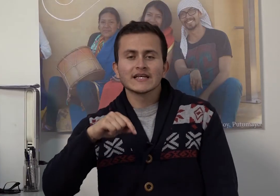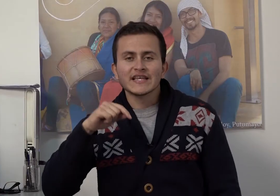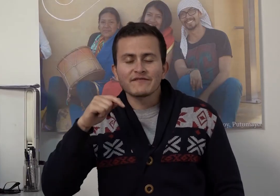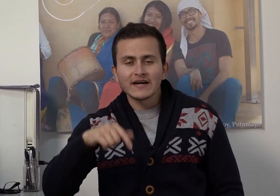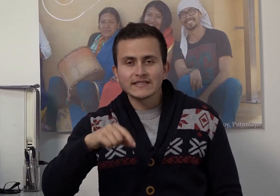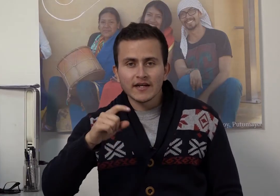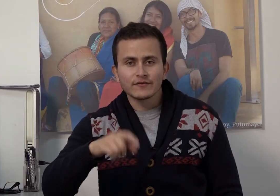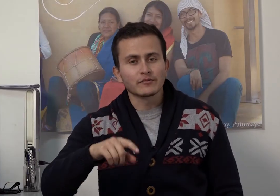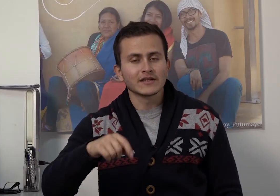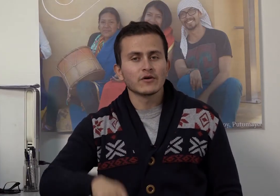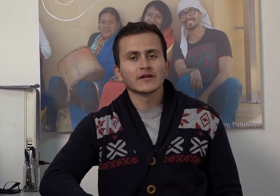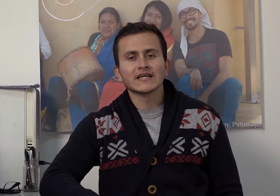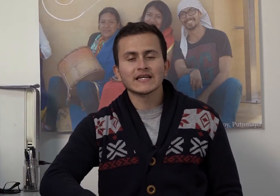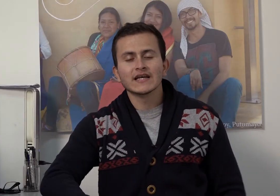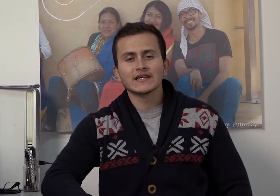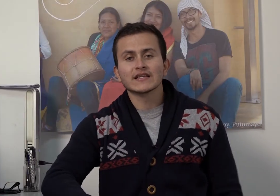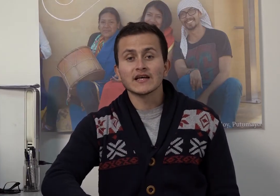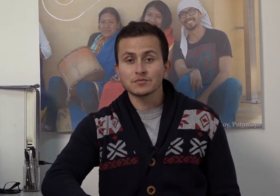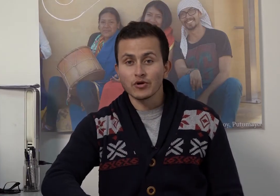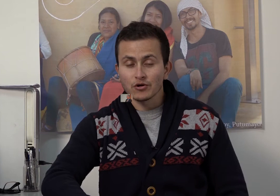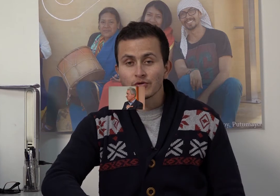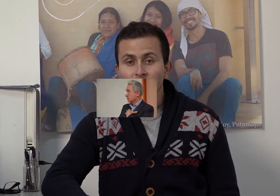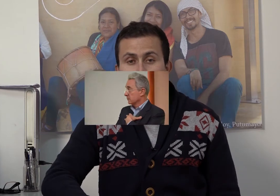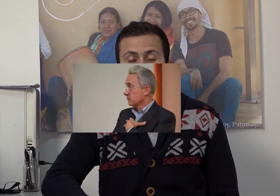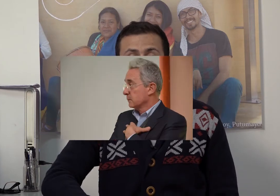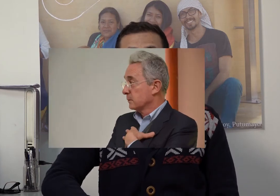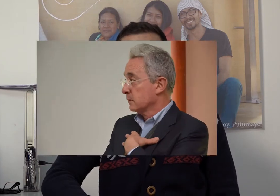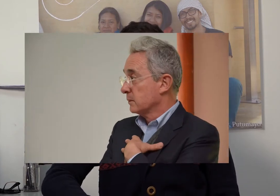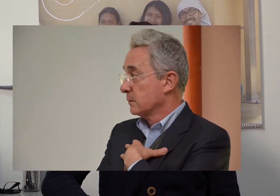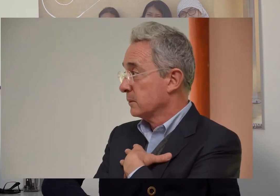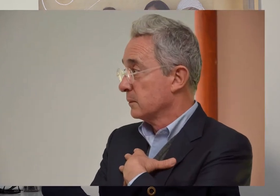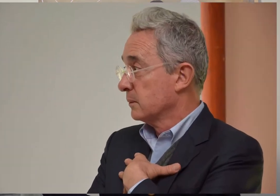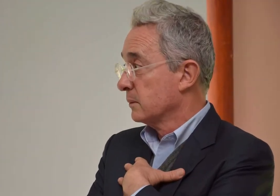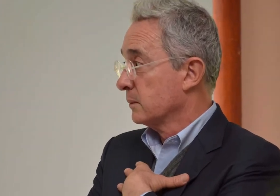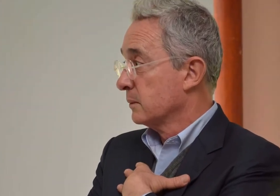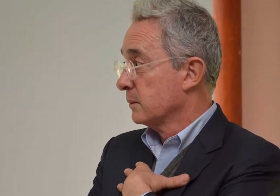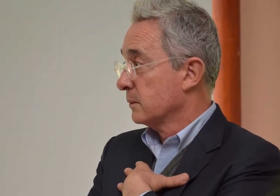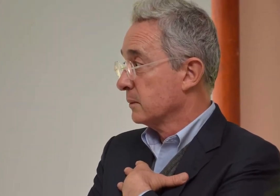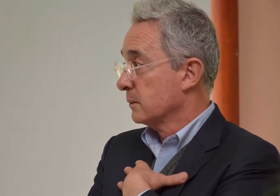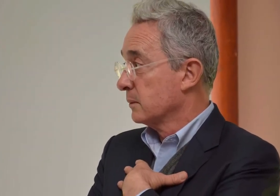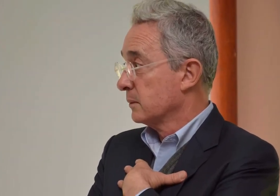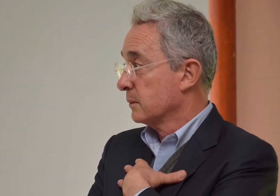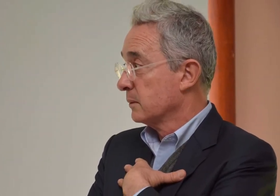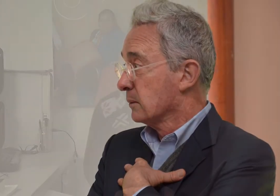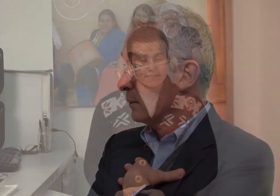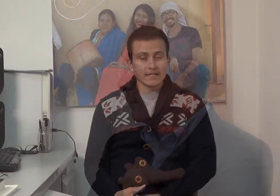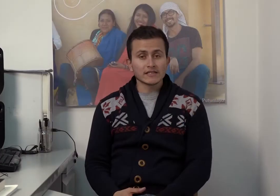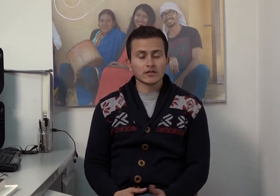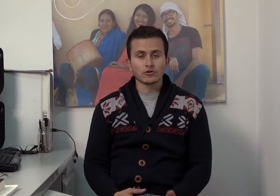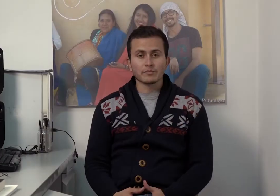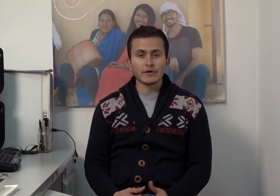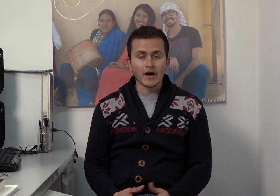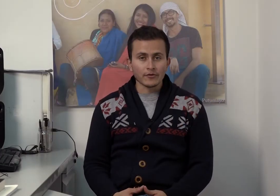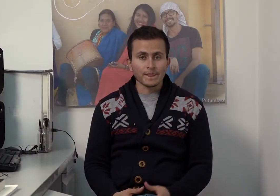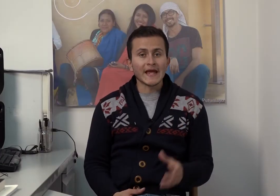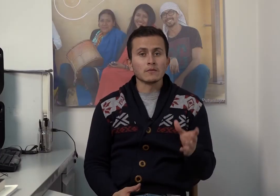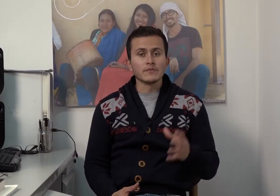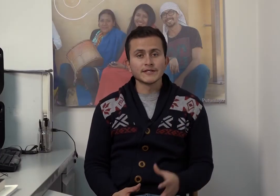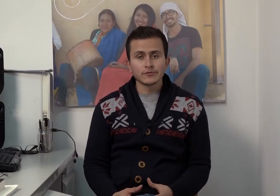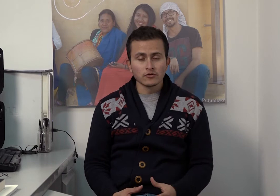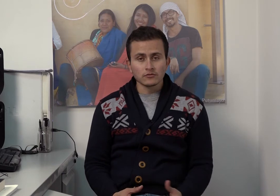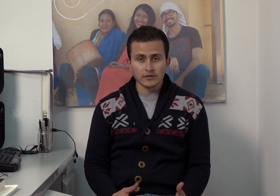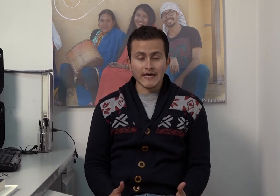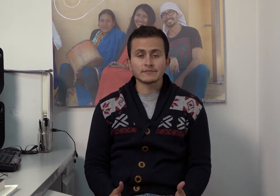hablar de las nefastas reformas laborales adelantadas por el gobierno desde que Uribe estaba en la presidencia. Reformas que fortalecen el sector privado,